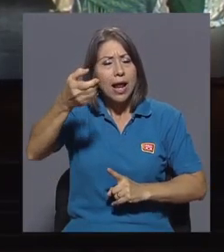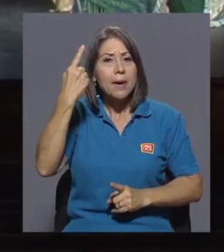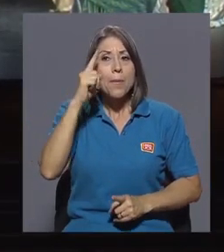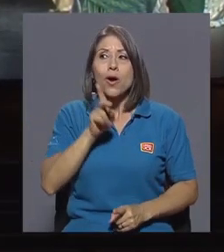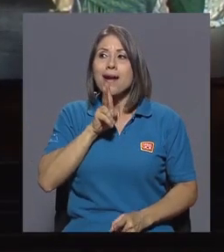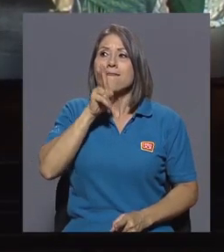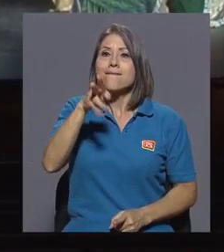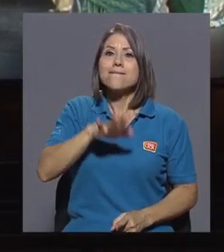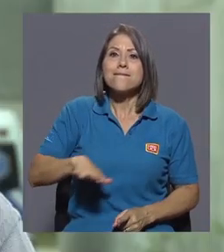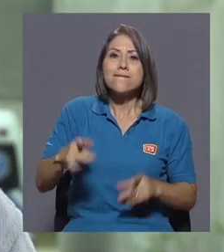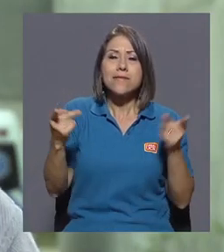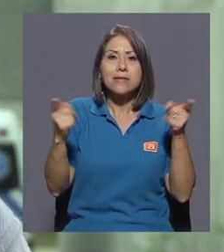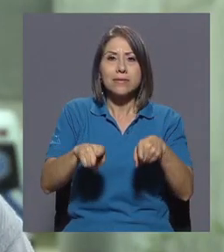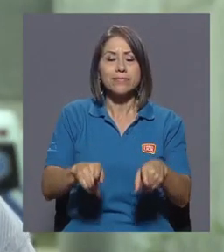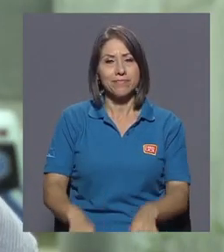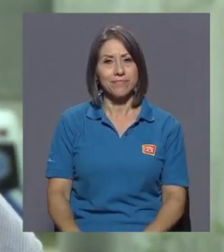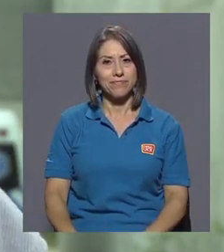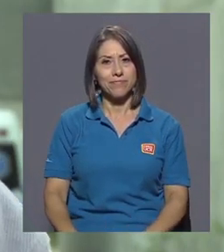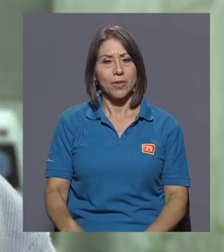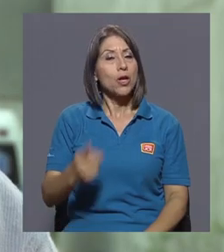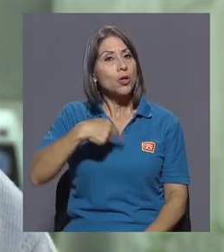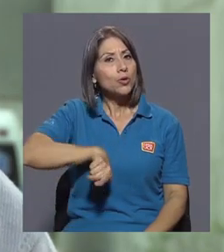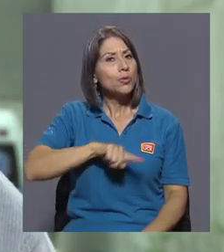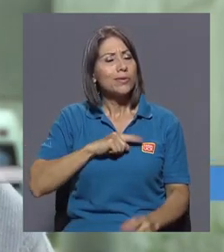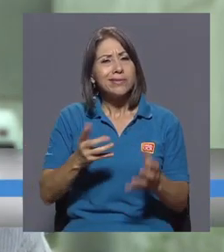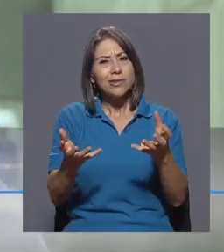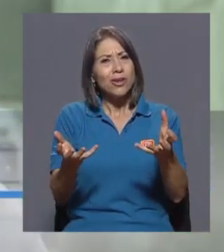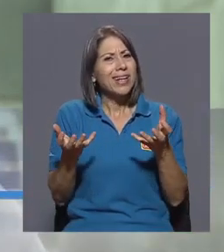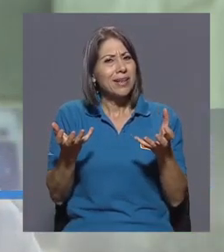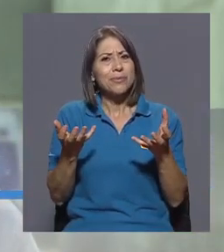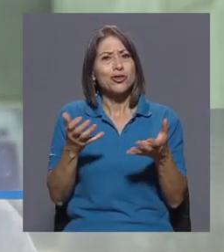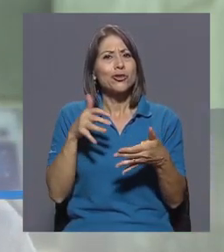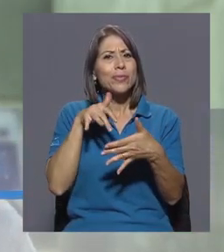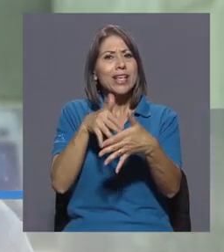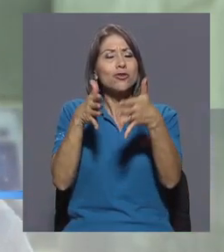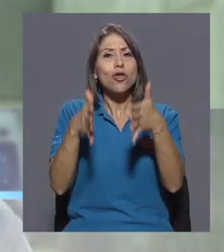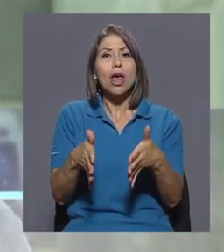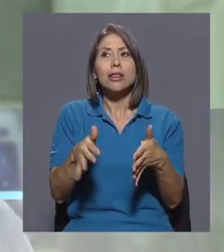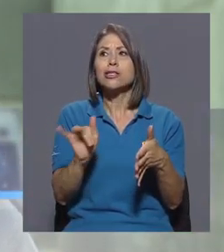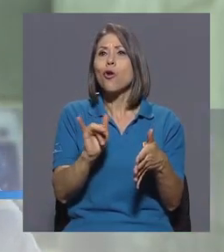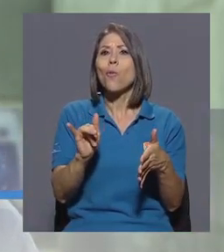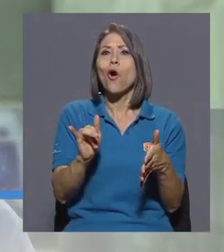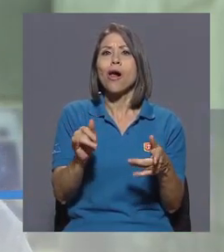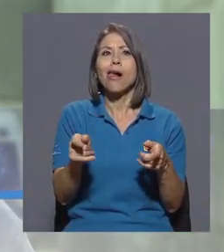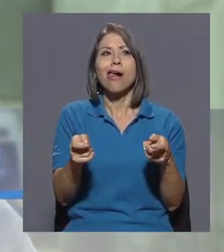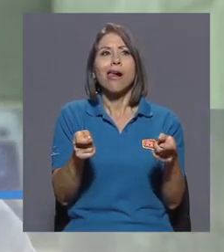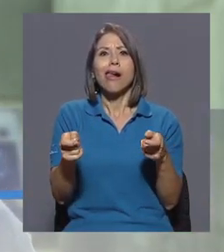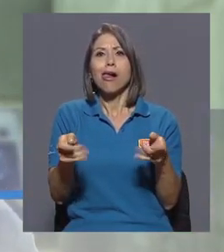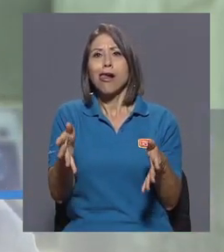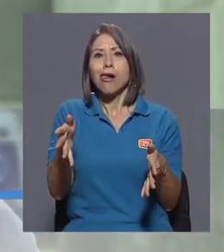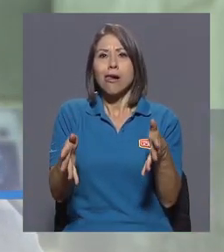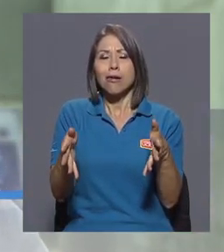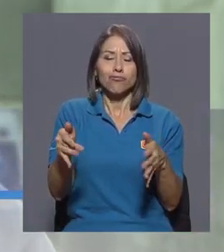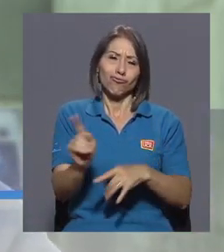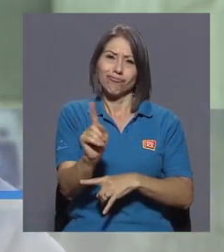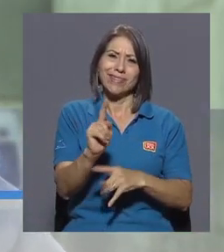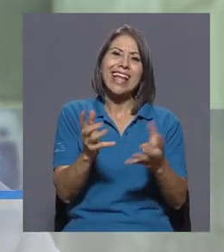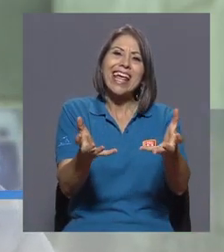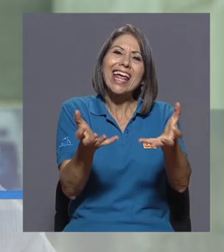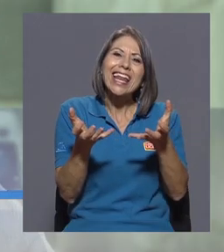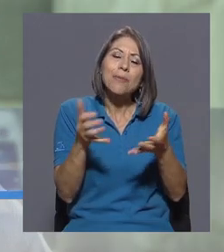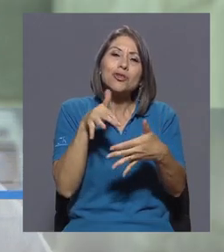habitan. No queremos estudiantes mecánicos ni robots, queremos estudiantes